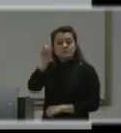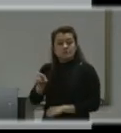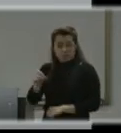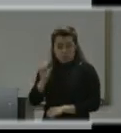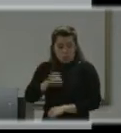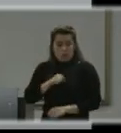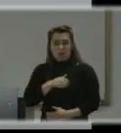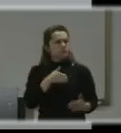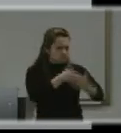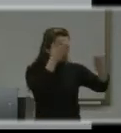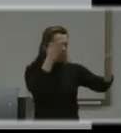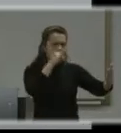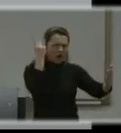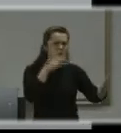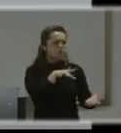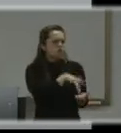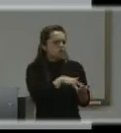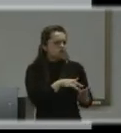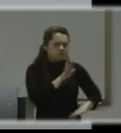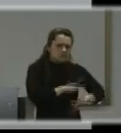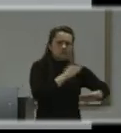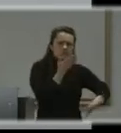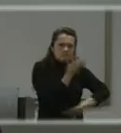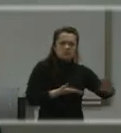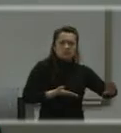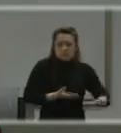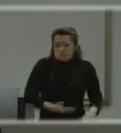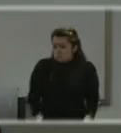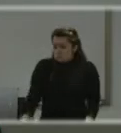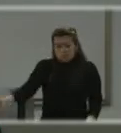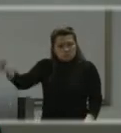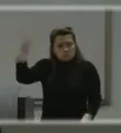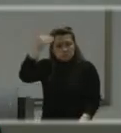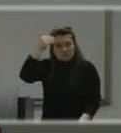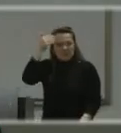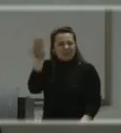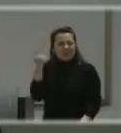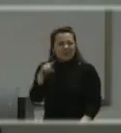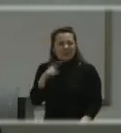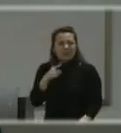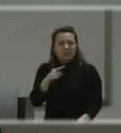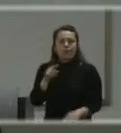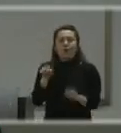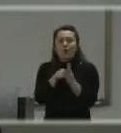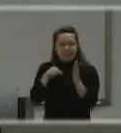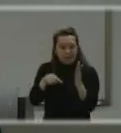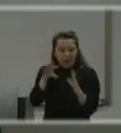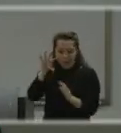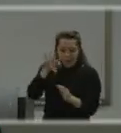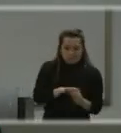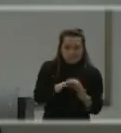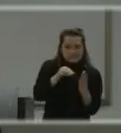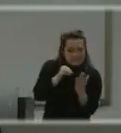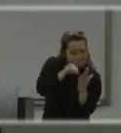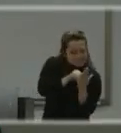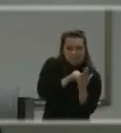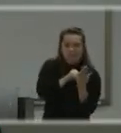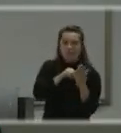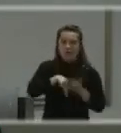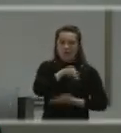capacidad jurídica plena en todos los aspectos de su vida. La capacidad jurídica es central a la convención porque